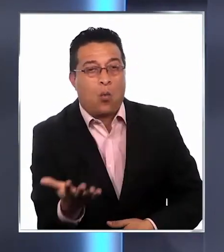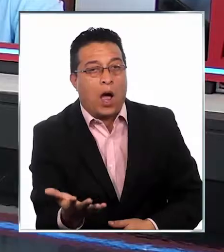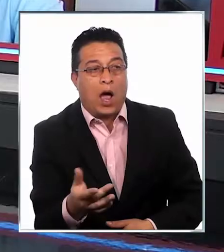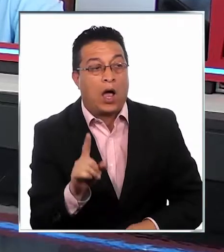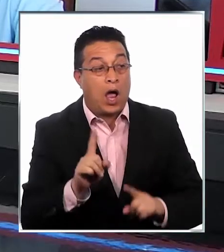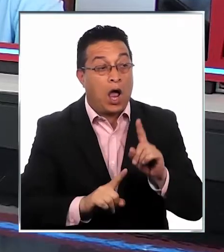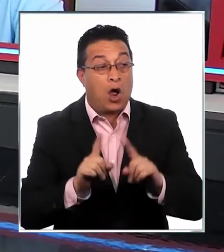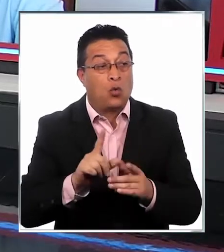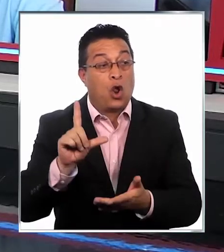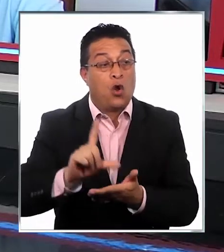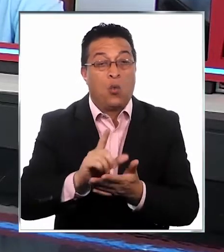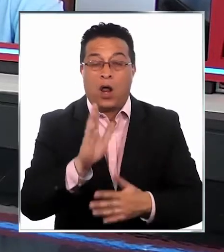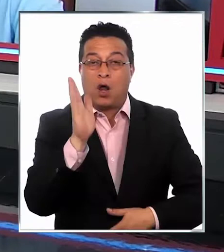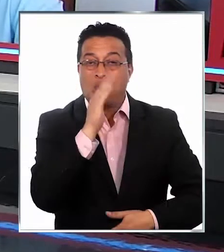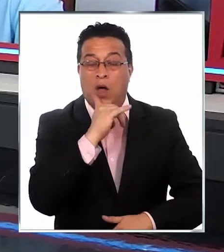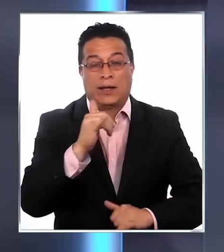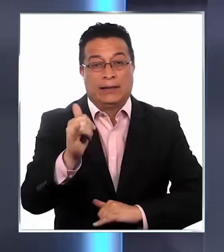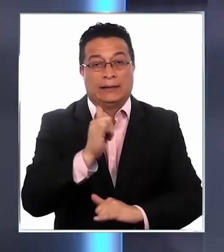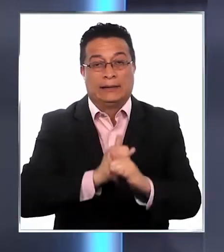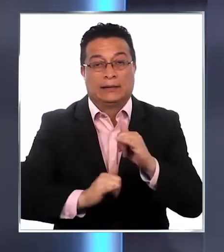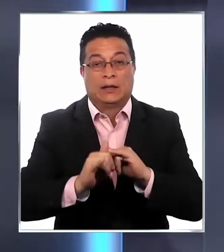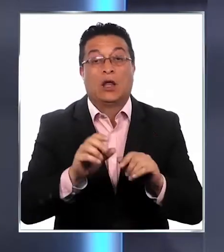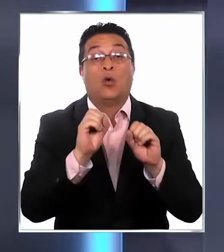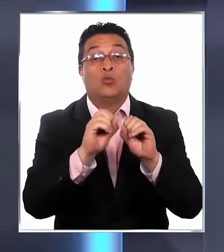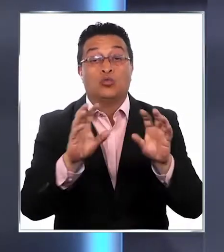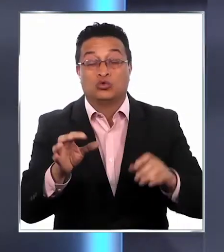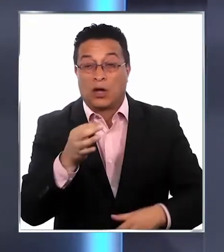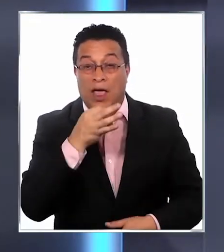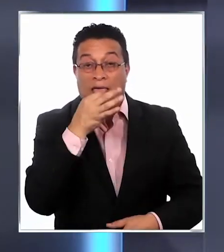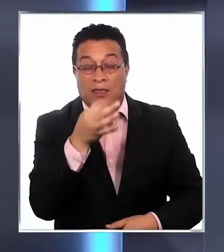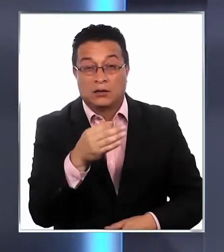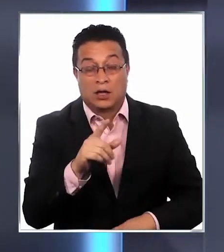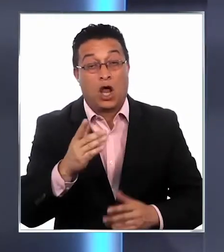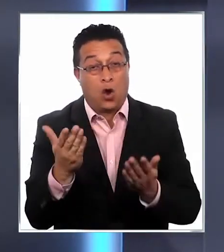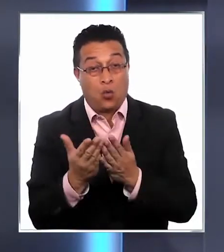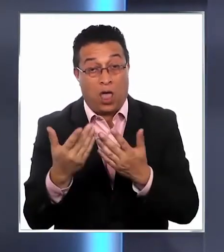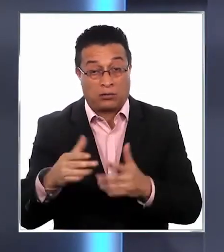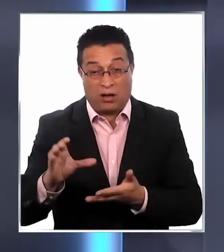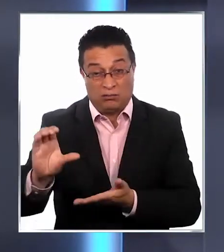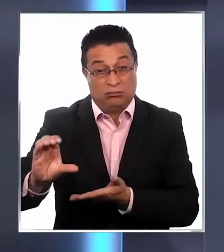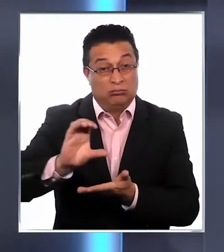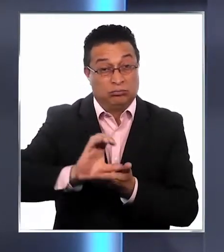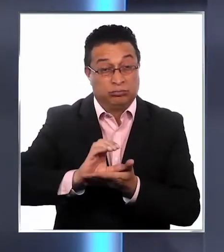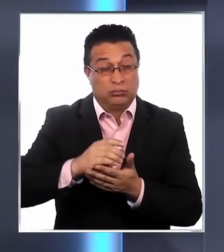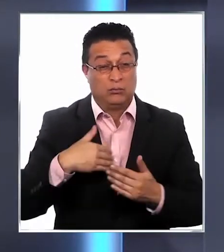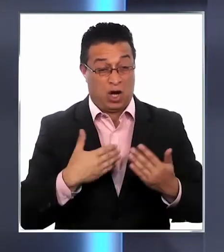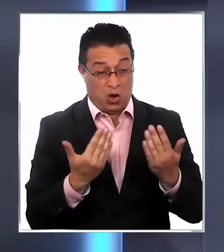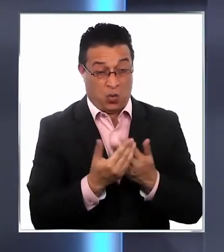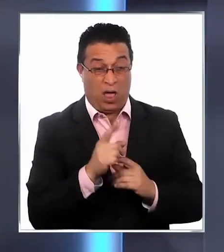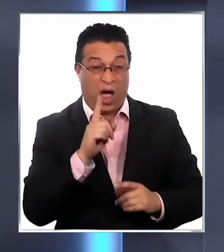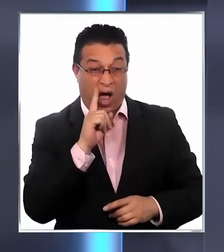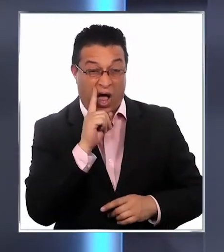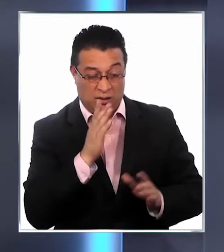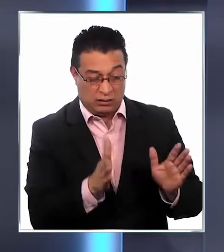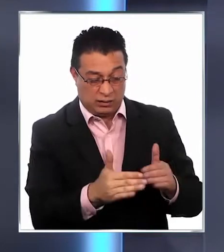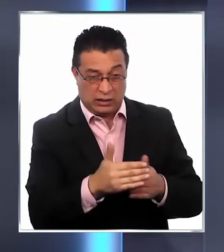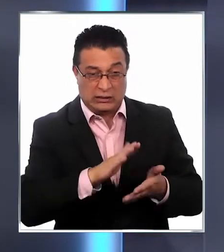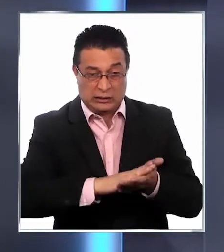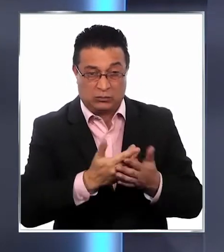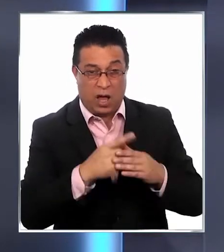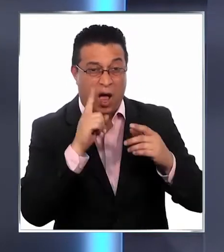lugares no hay acceso a internet. Muchos dirán, bueno, pero a mi colegio habrán llegado los recursos, el papá o la mamá dirá, pero mi colegio tendrá kits